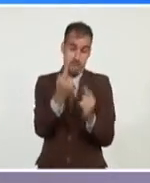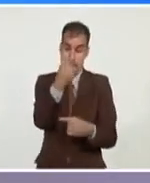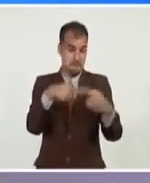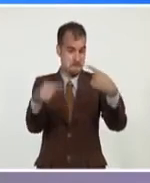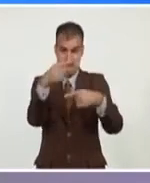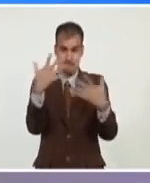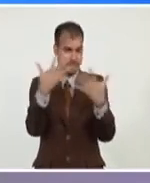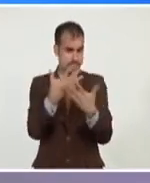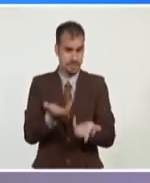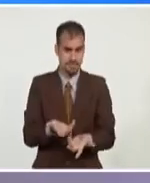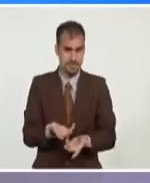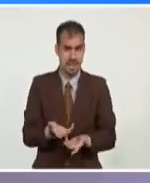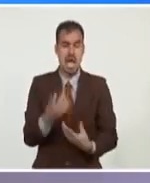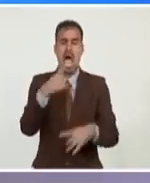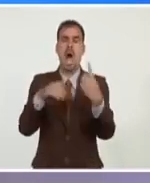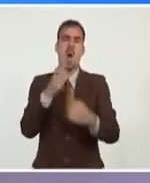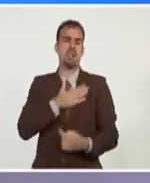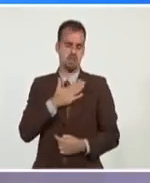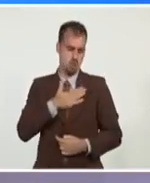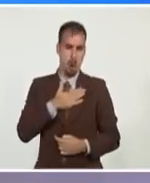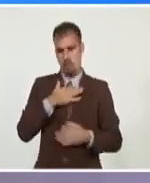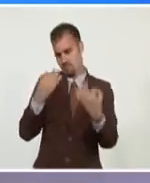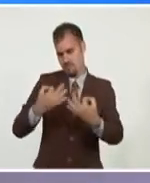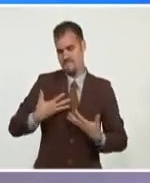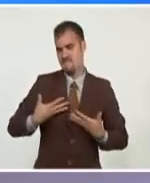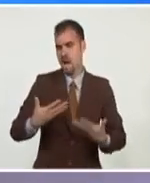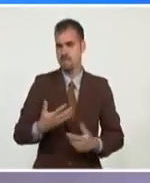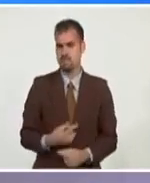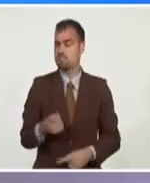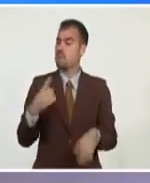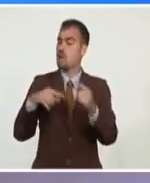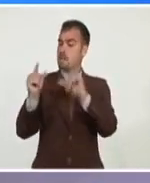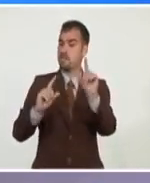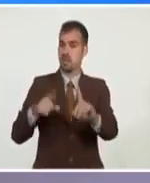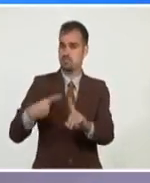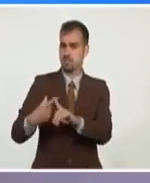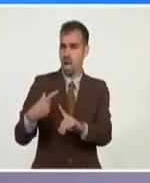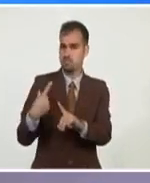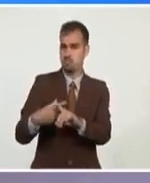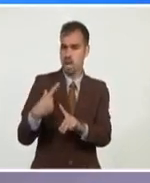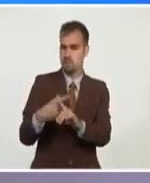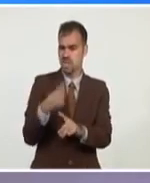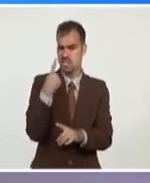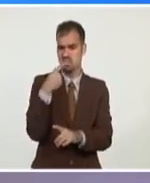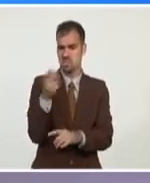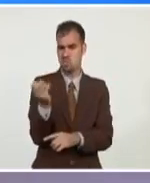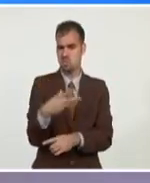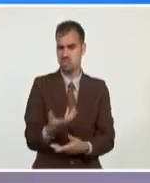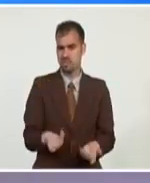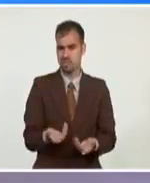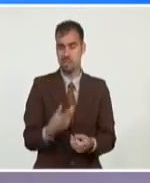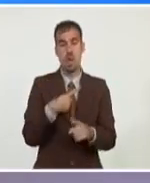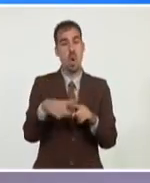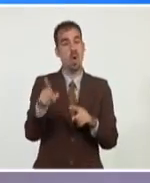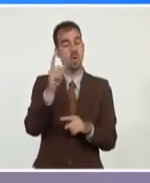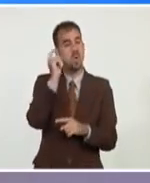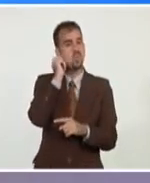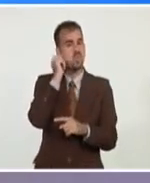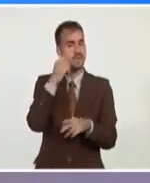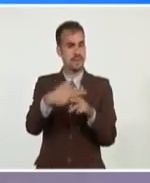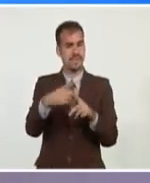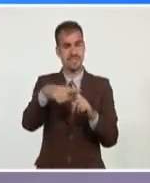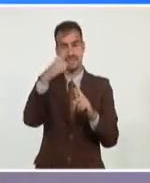auténticos, dueños de sus actos, se suman también a todo este circo. Tania Bruguera ha aprovechado el contexto y, como se